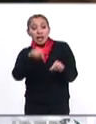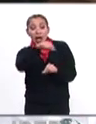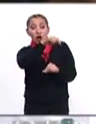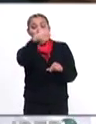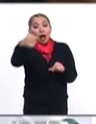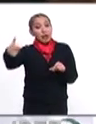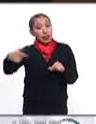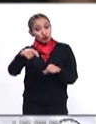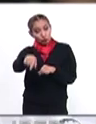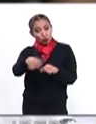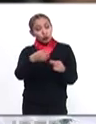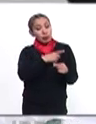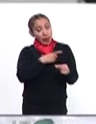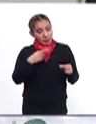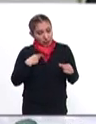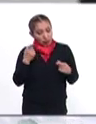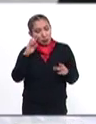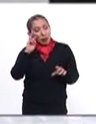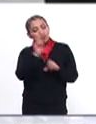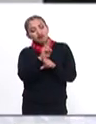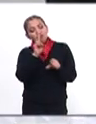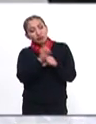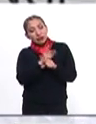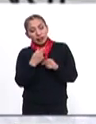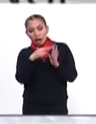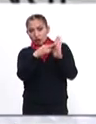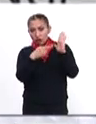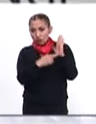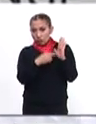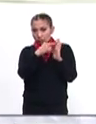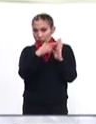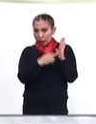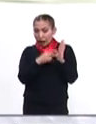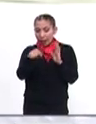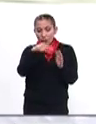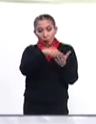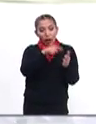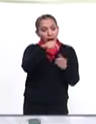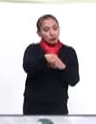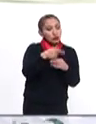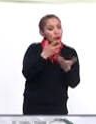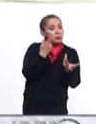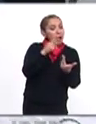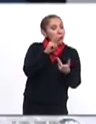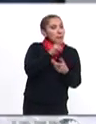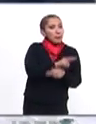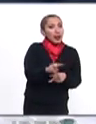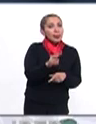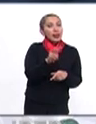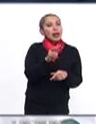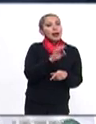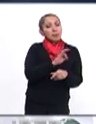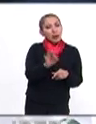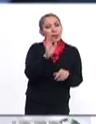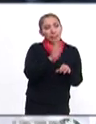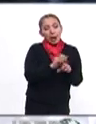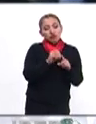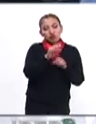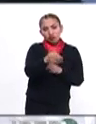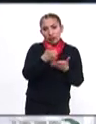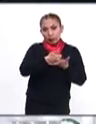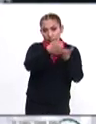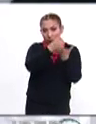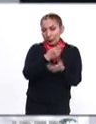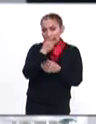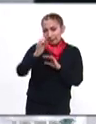se comprometen a verificar, ¿no?, esta normatividad local, desde lo local, para que pueda haber un impacto verdadero. Como